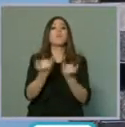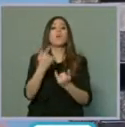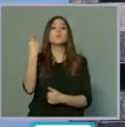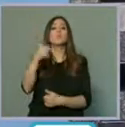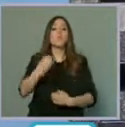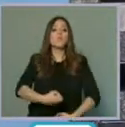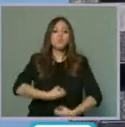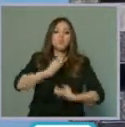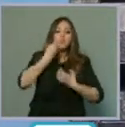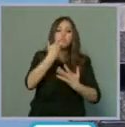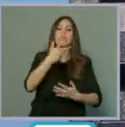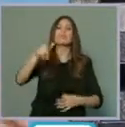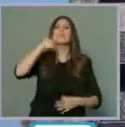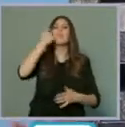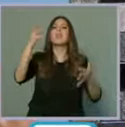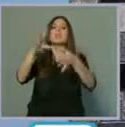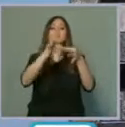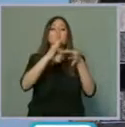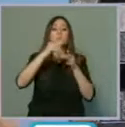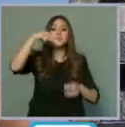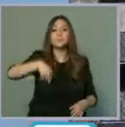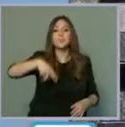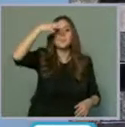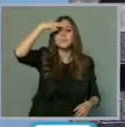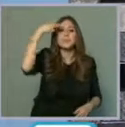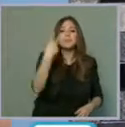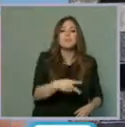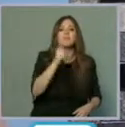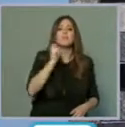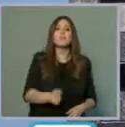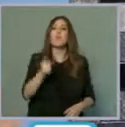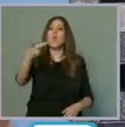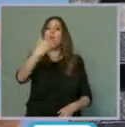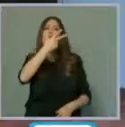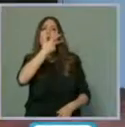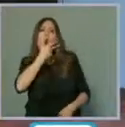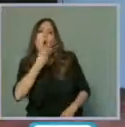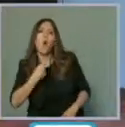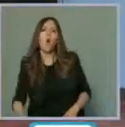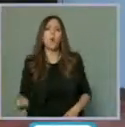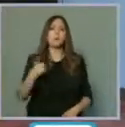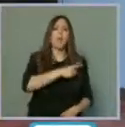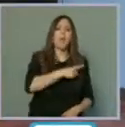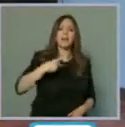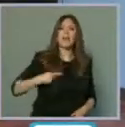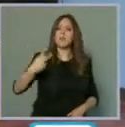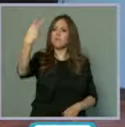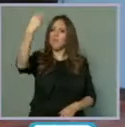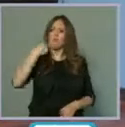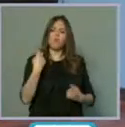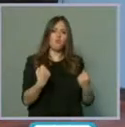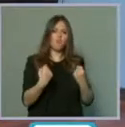de decir esta cosa en México del machismo, ¿no? De que un hombre tiene que ser este símbolo fuerte y